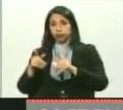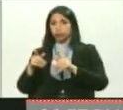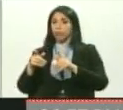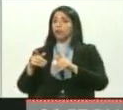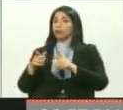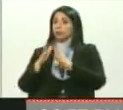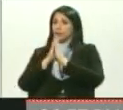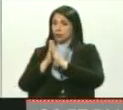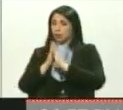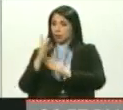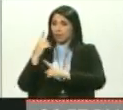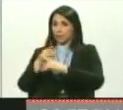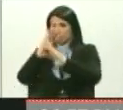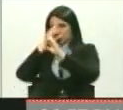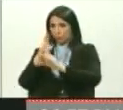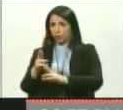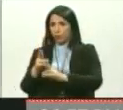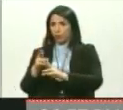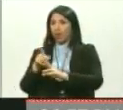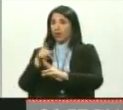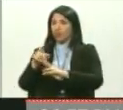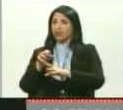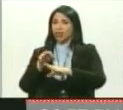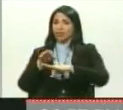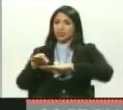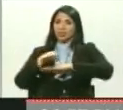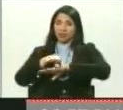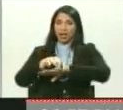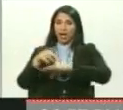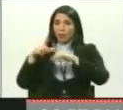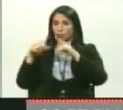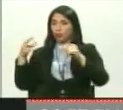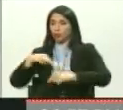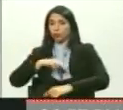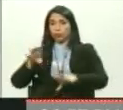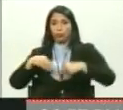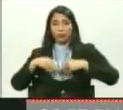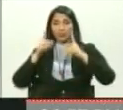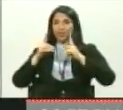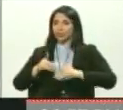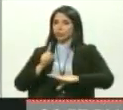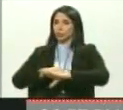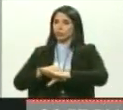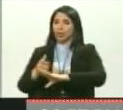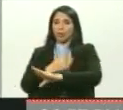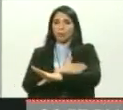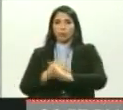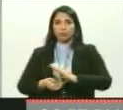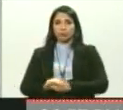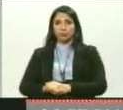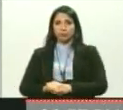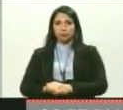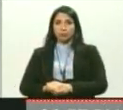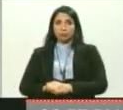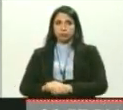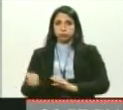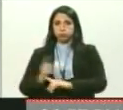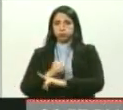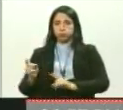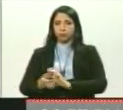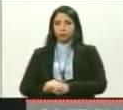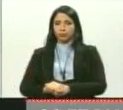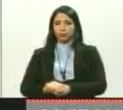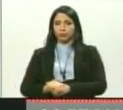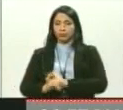recomendaciones de esta isla japonesa. Nosotros tomamos una decisión a tiempo, tempranera, audaz, y